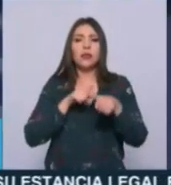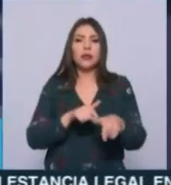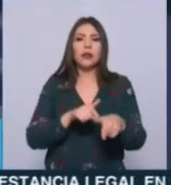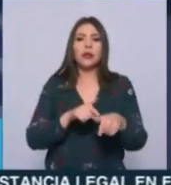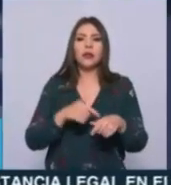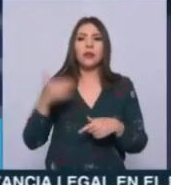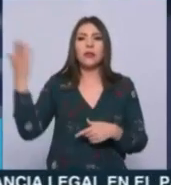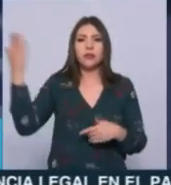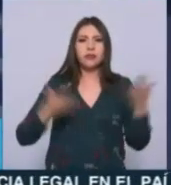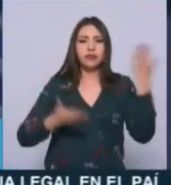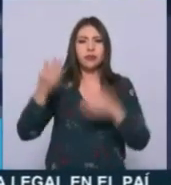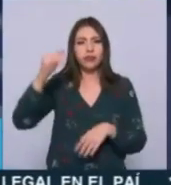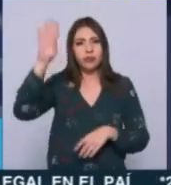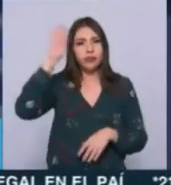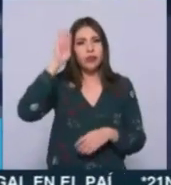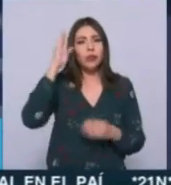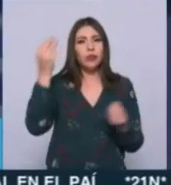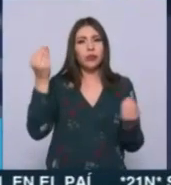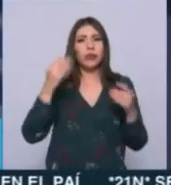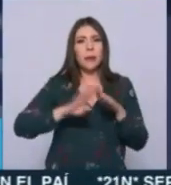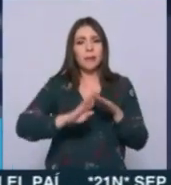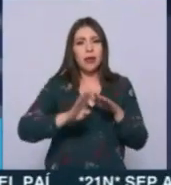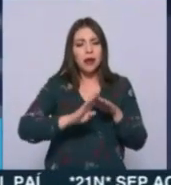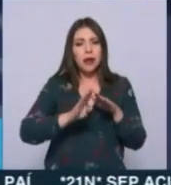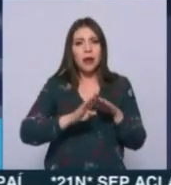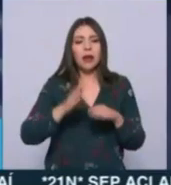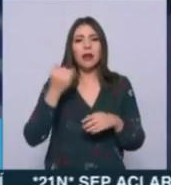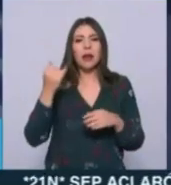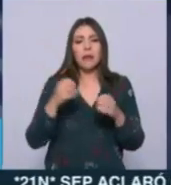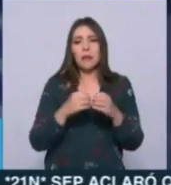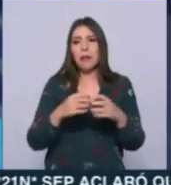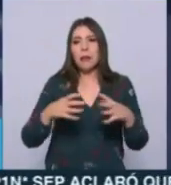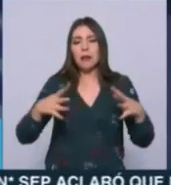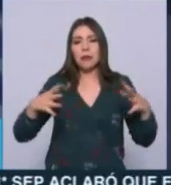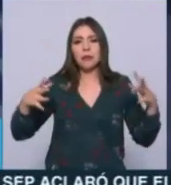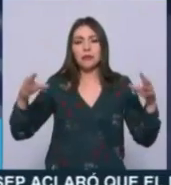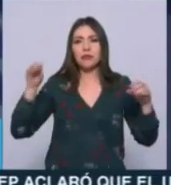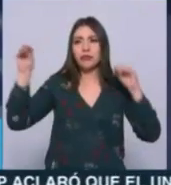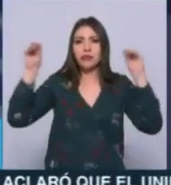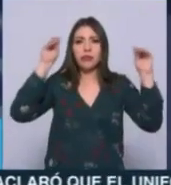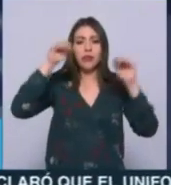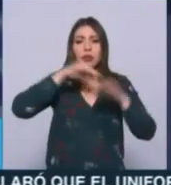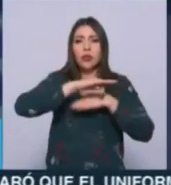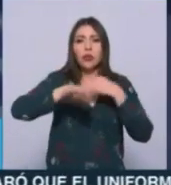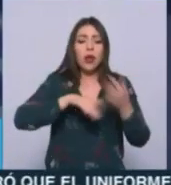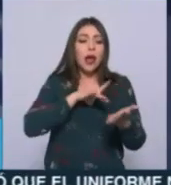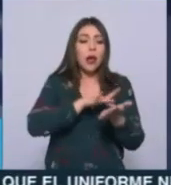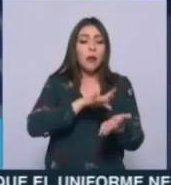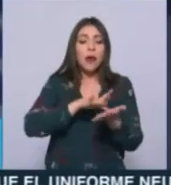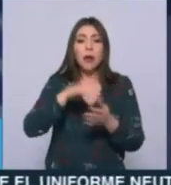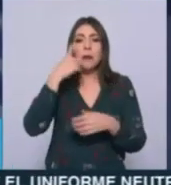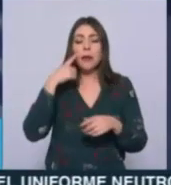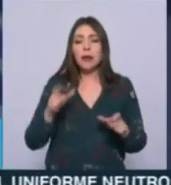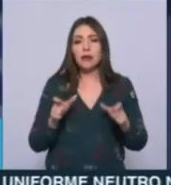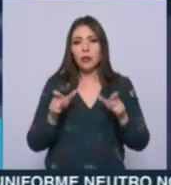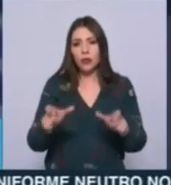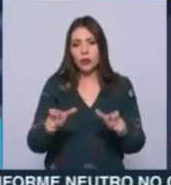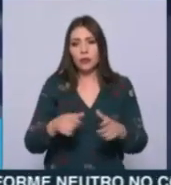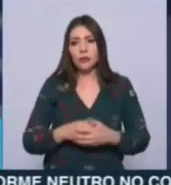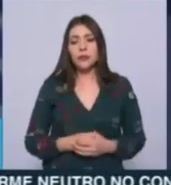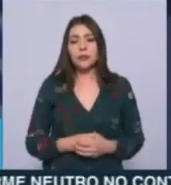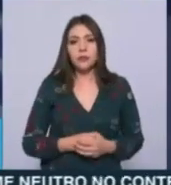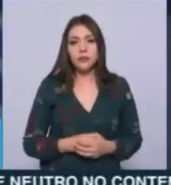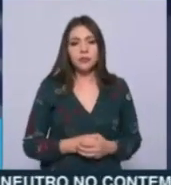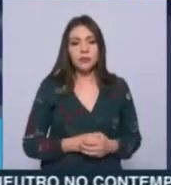de migrantes, de tráfico de personas, a extender de manera particular y coordinada todos los esfuerzos en materia de seguridad. Entonces, si nos